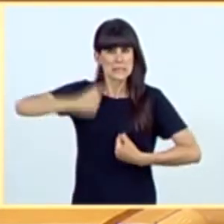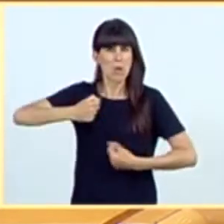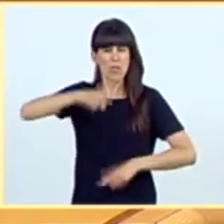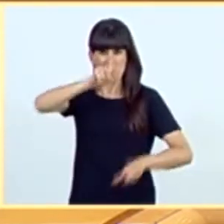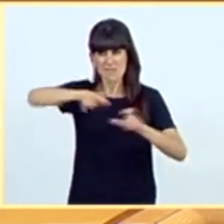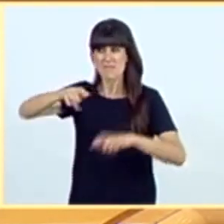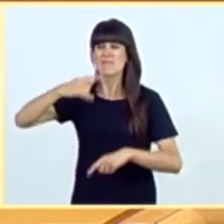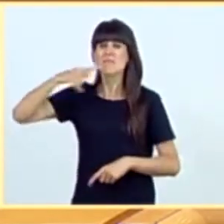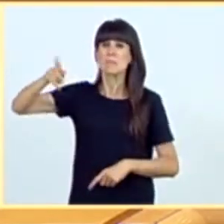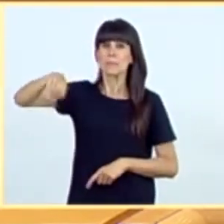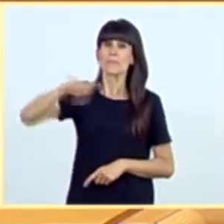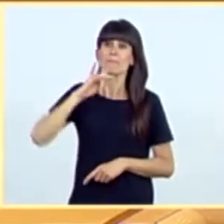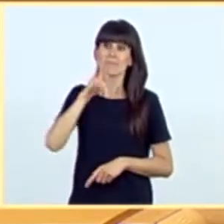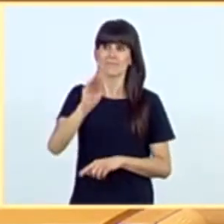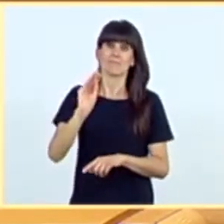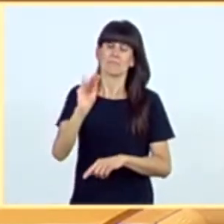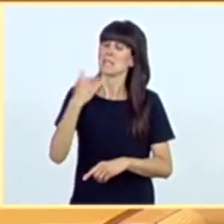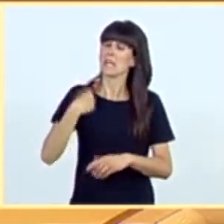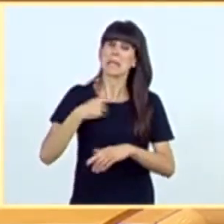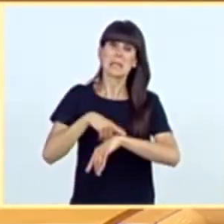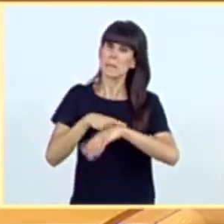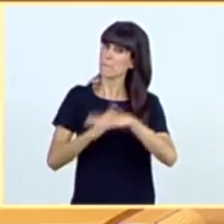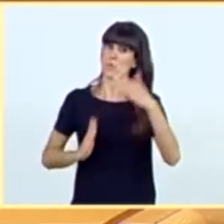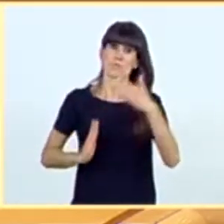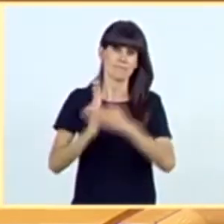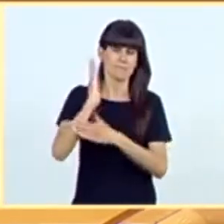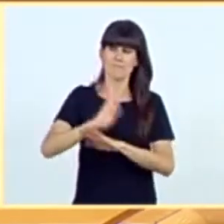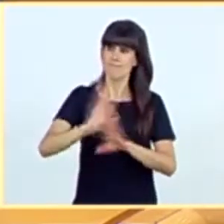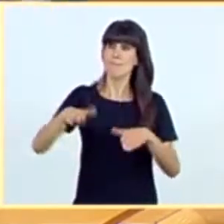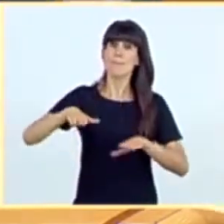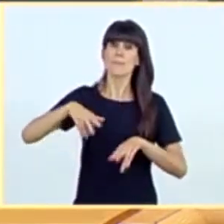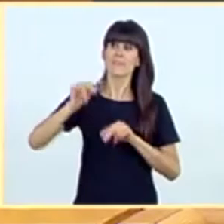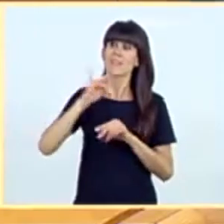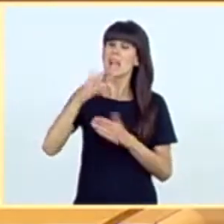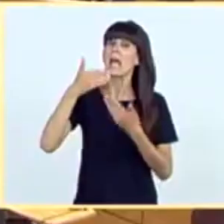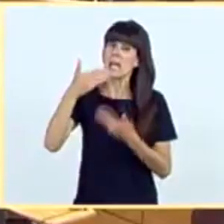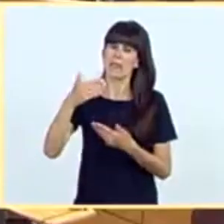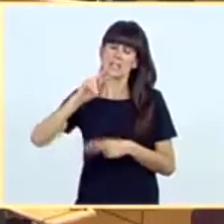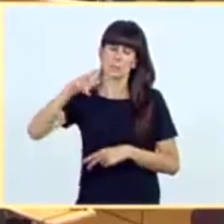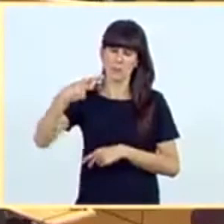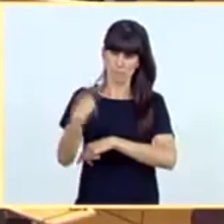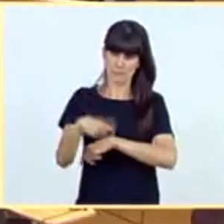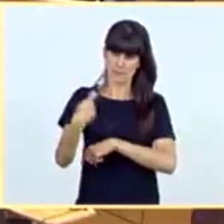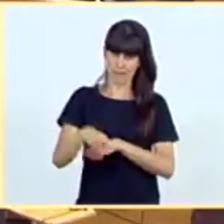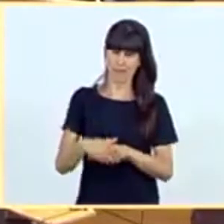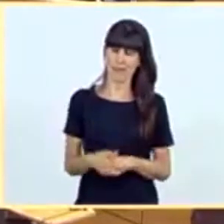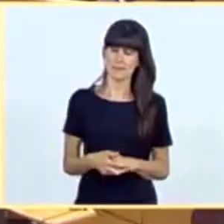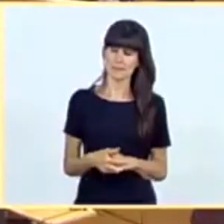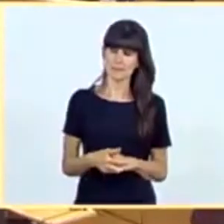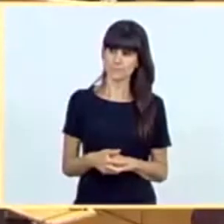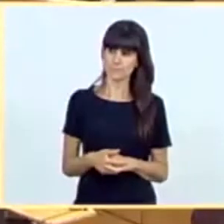son ustedes y sus amigos de la ultraderecha, señorías. Gracias, vicepresidente.